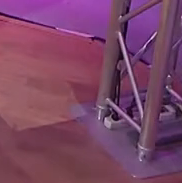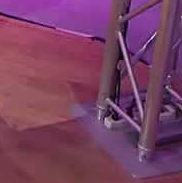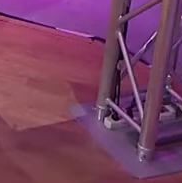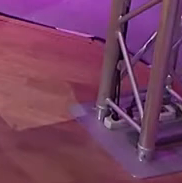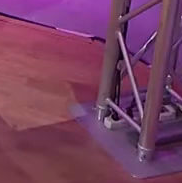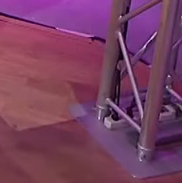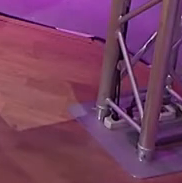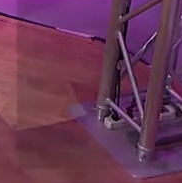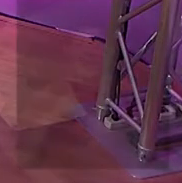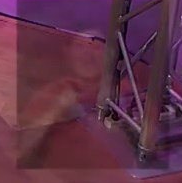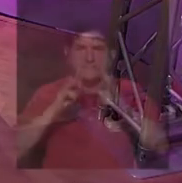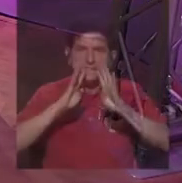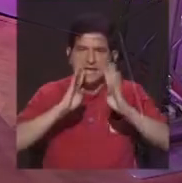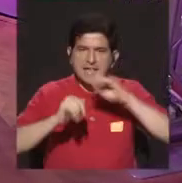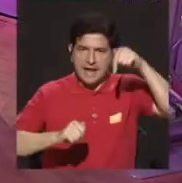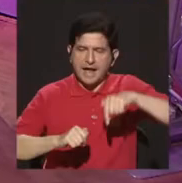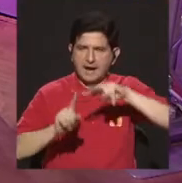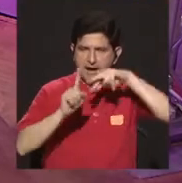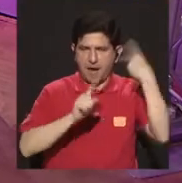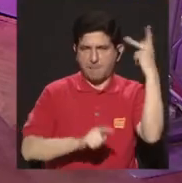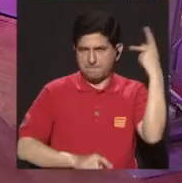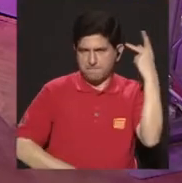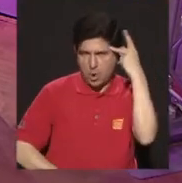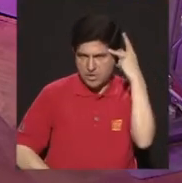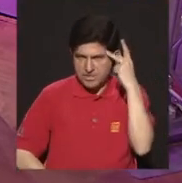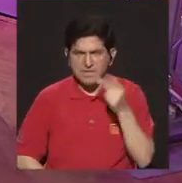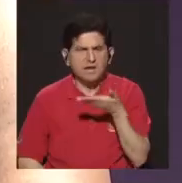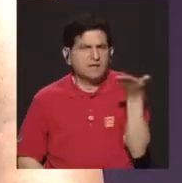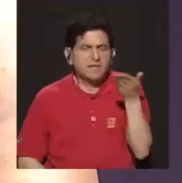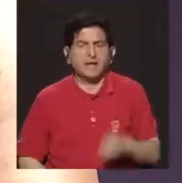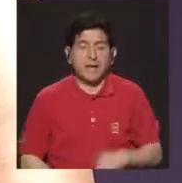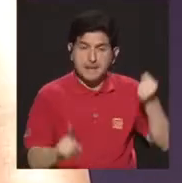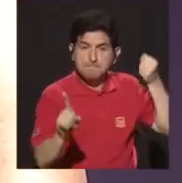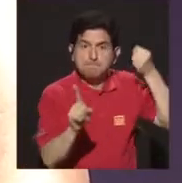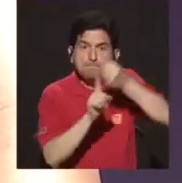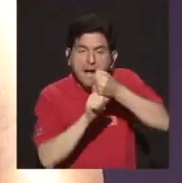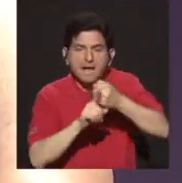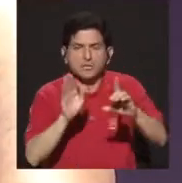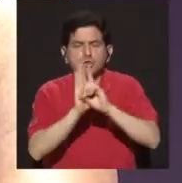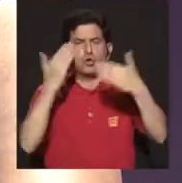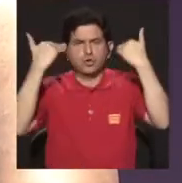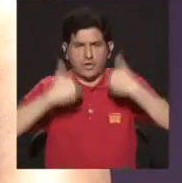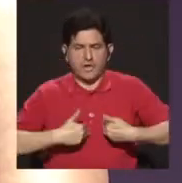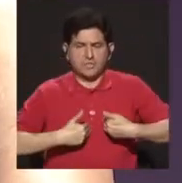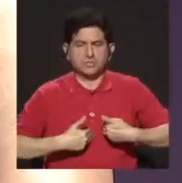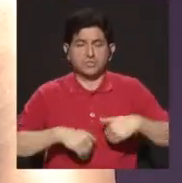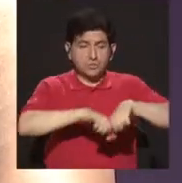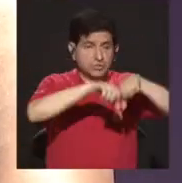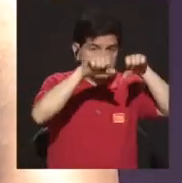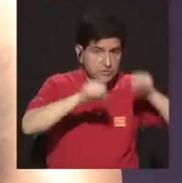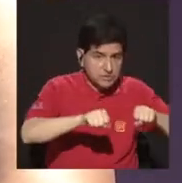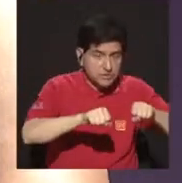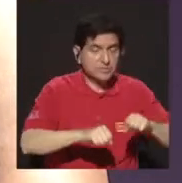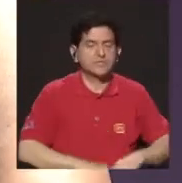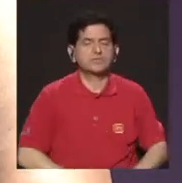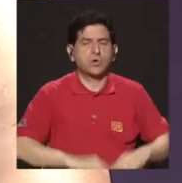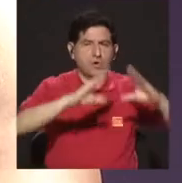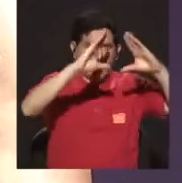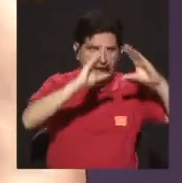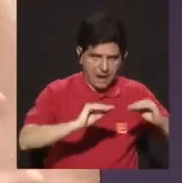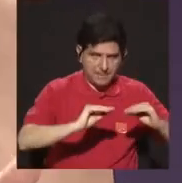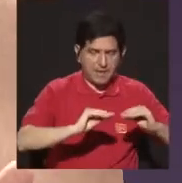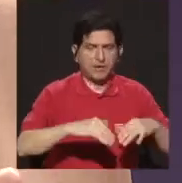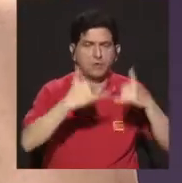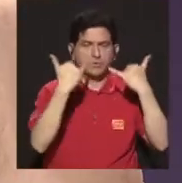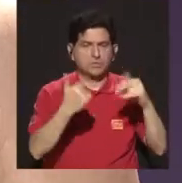seguimos conversando acá en miradas políticas sobre el impacto que tienen los derechos humanos el 'apagón analógico' que se va a realizar